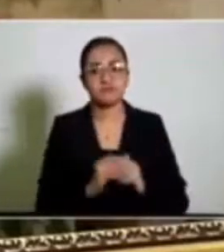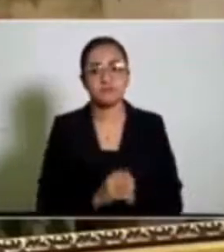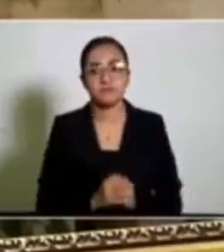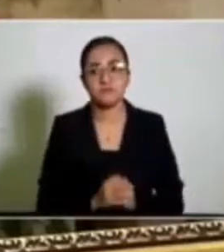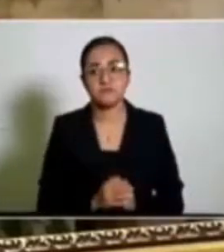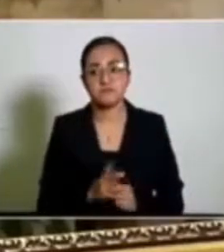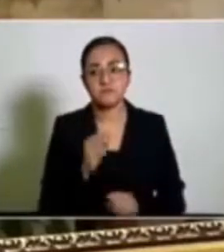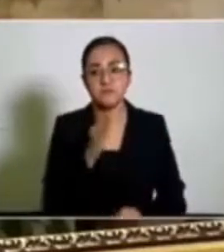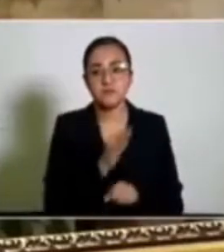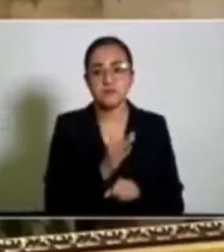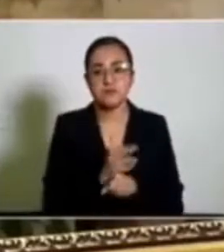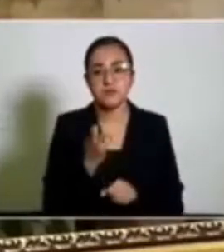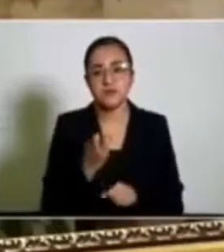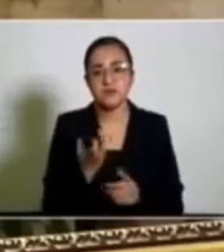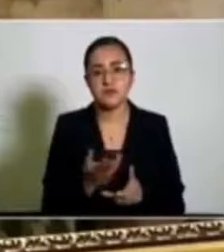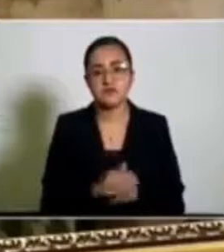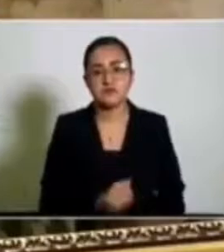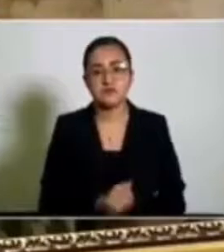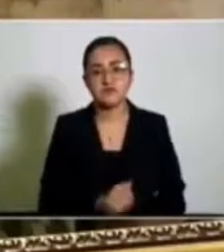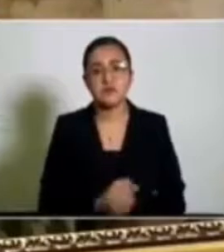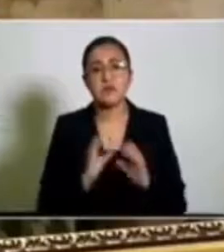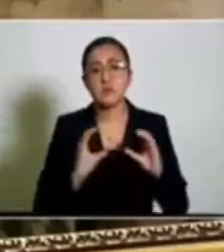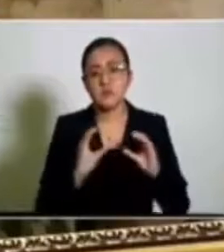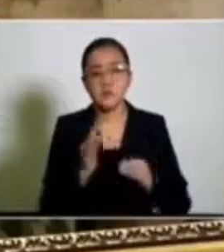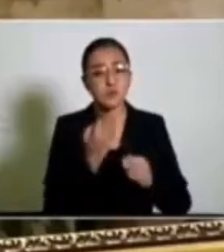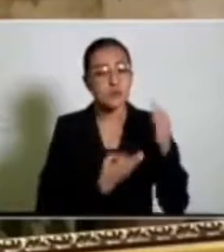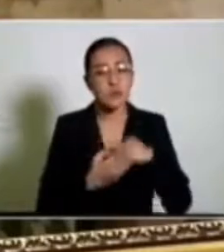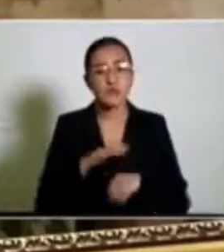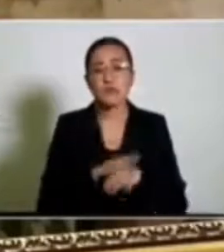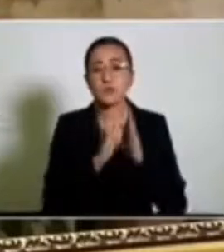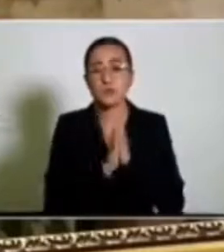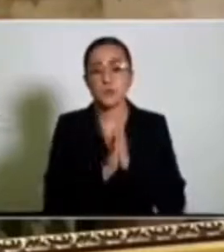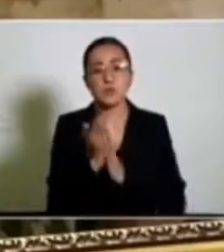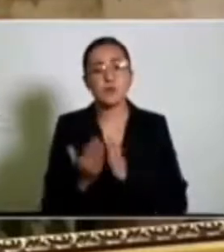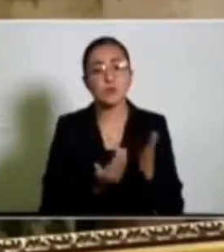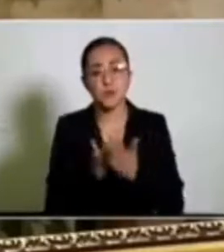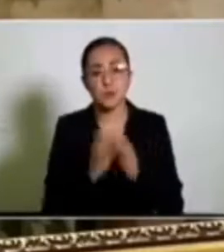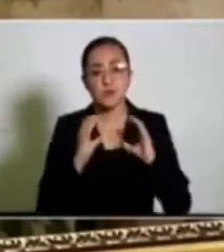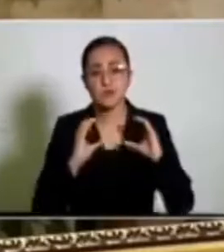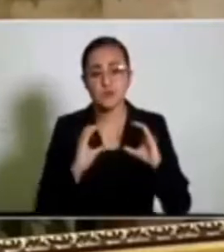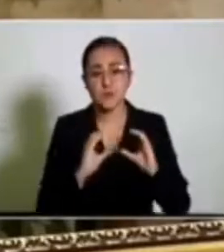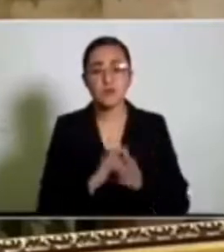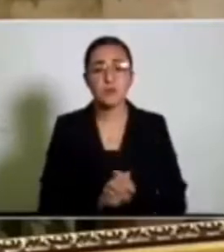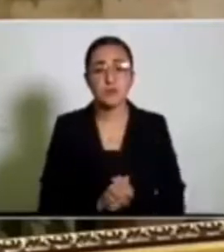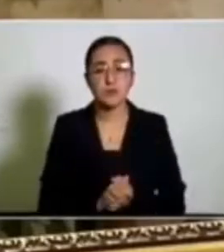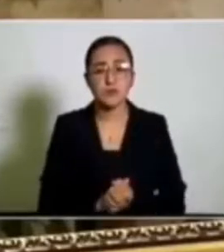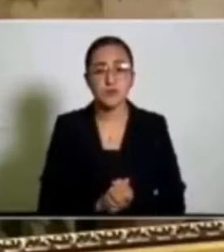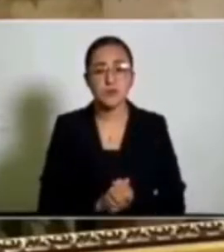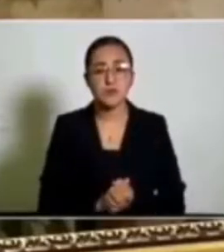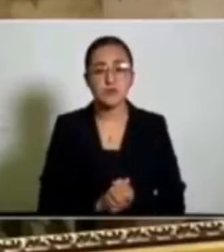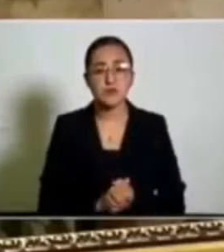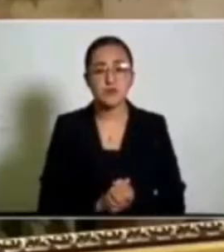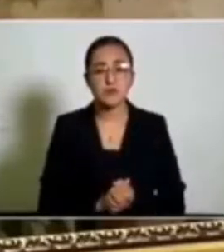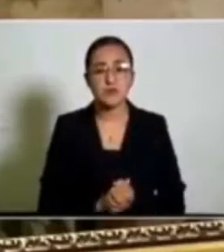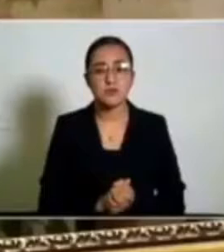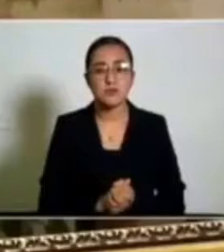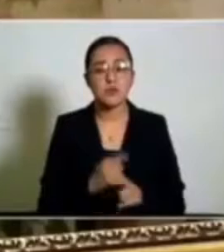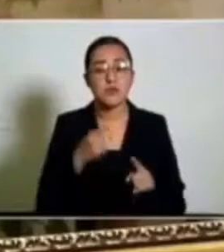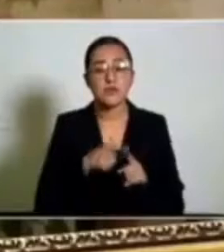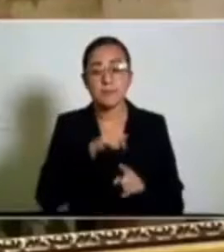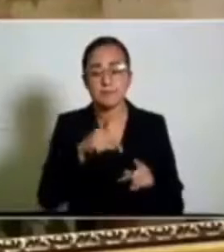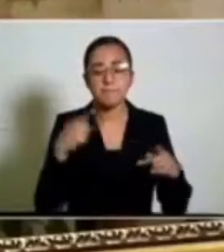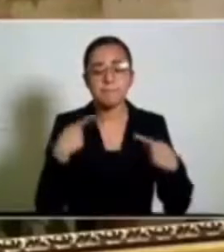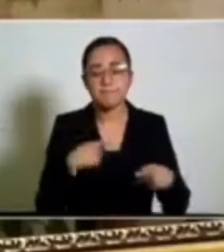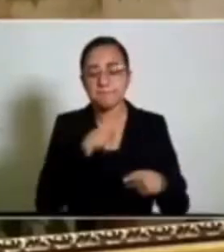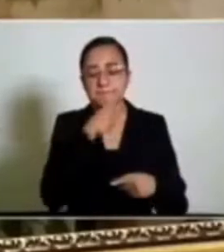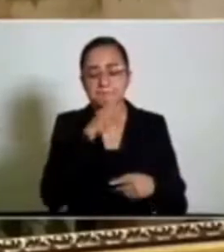No a este nivel. Cuídense, es lo único que les pido, cuídense. Señores de la tercera